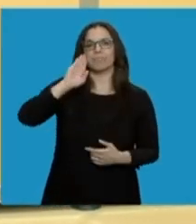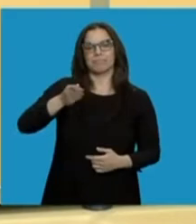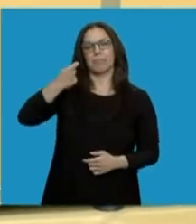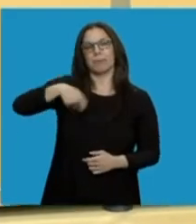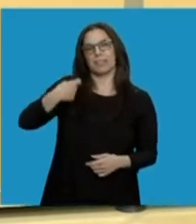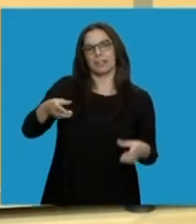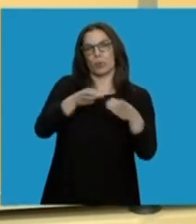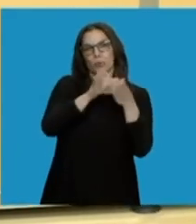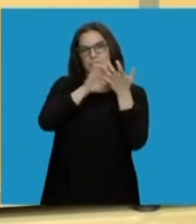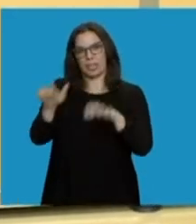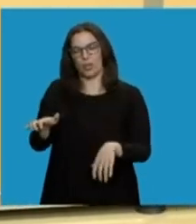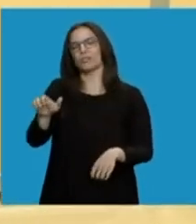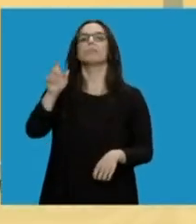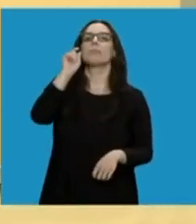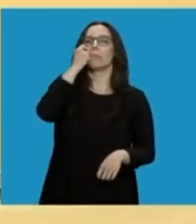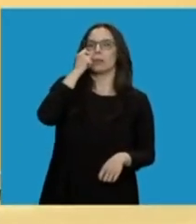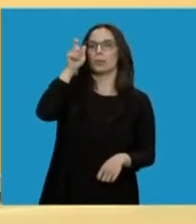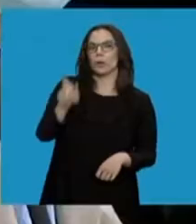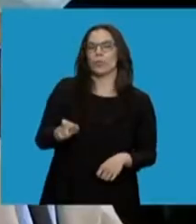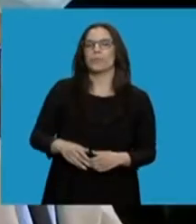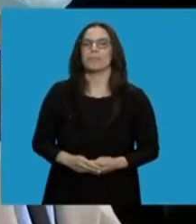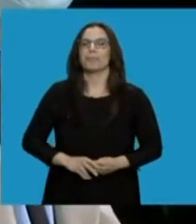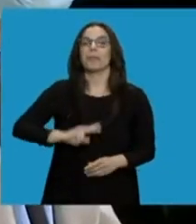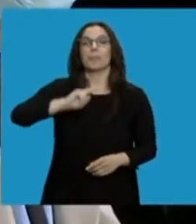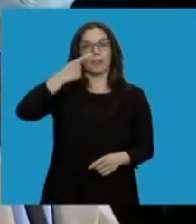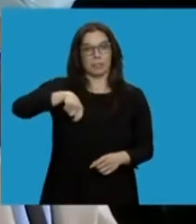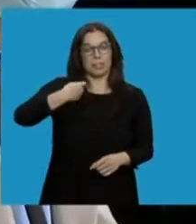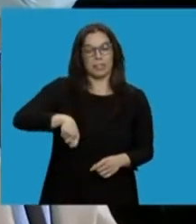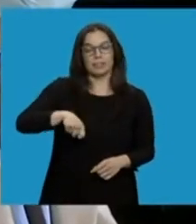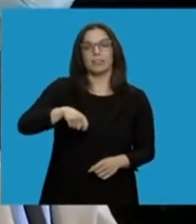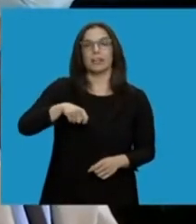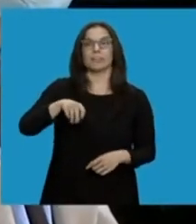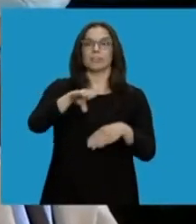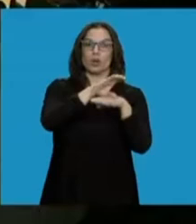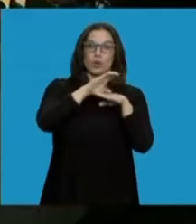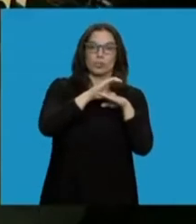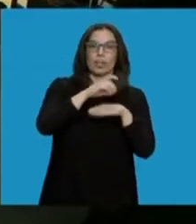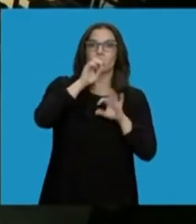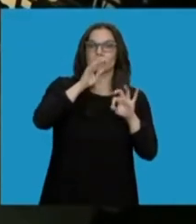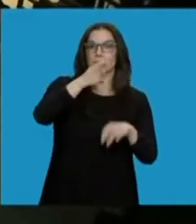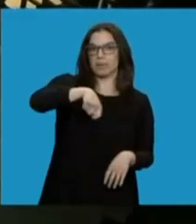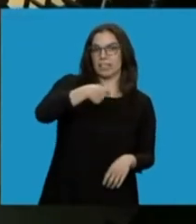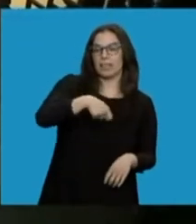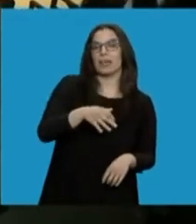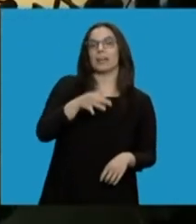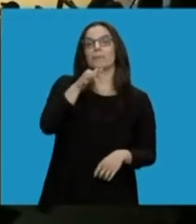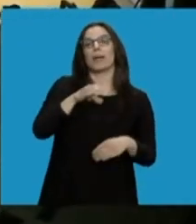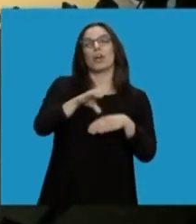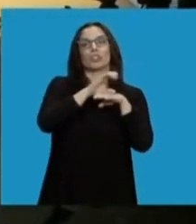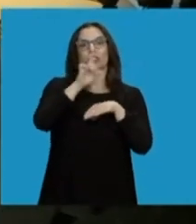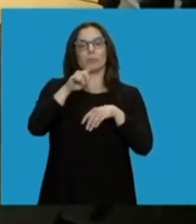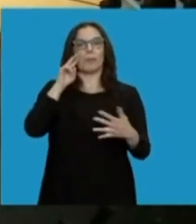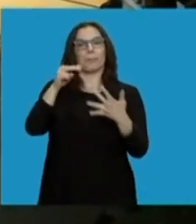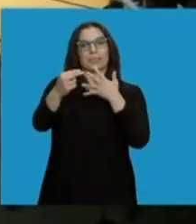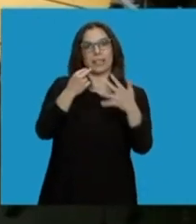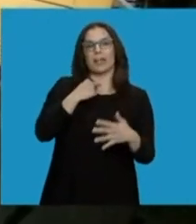Junta de Castilla y León, Alfonso Fernández Mañueco, vicepresidente, consejero de la Presidencia y consejero de la Transparencia